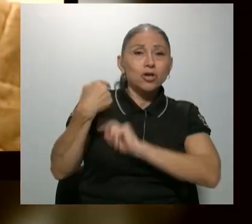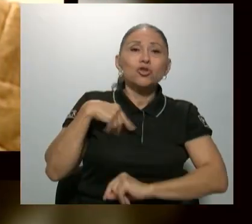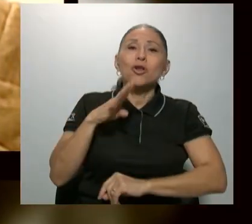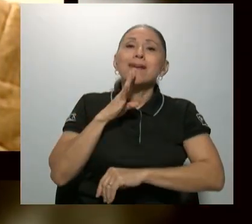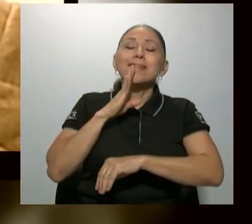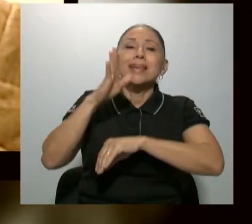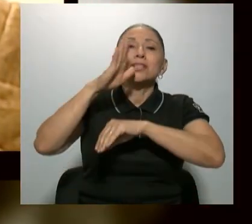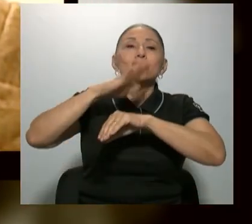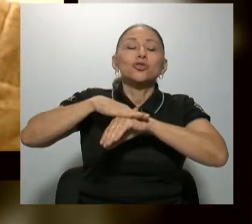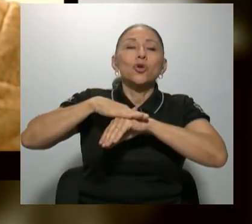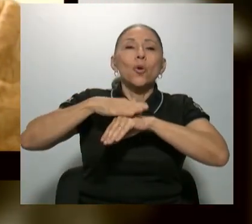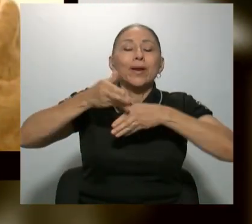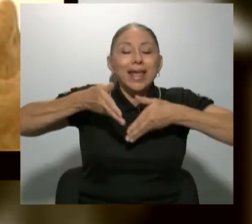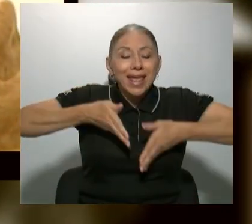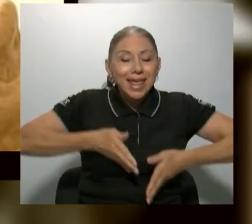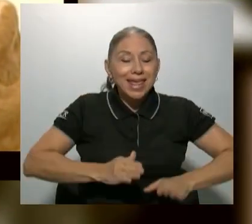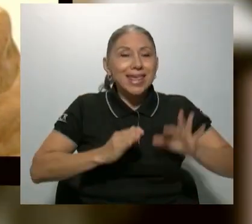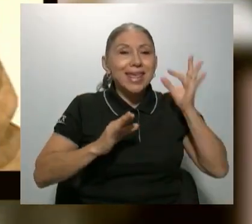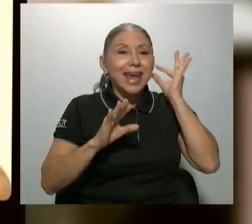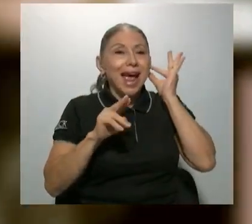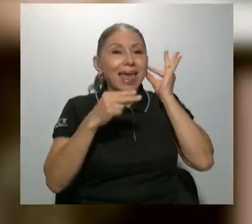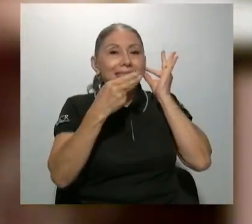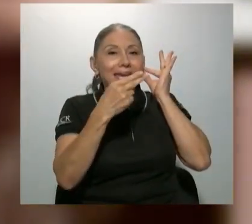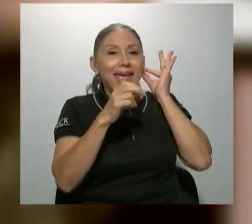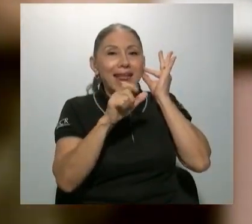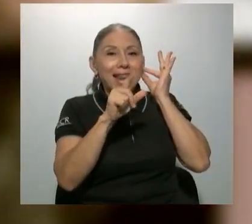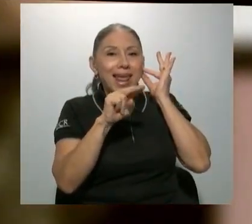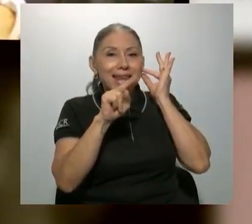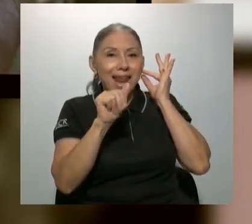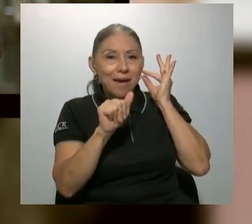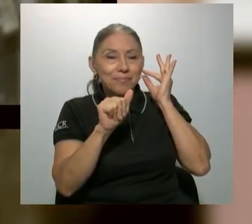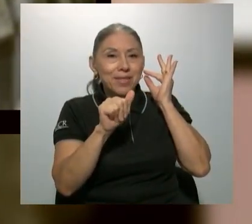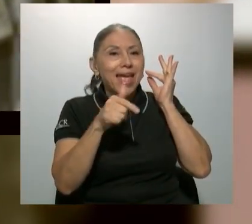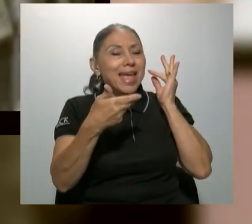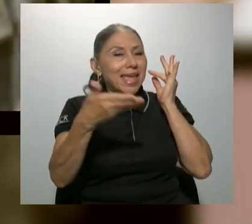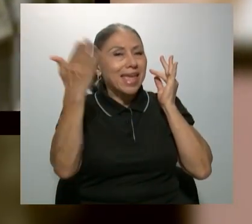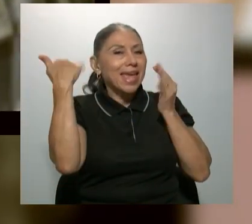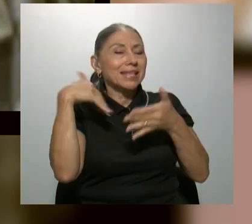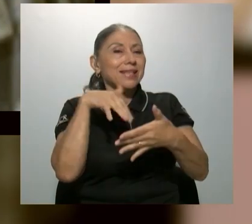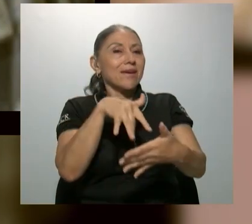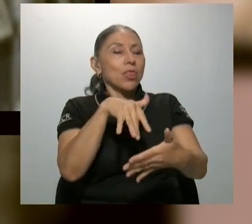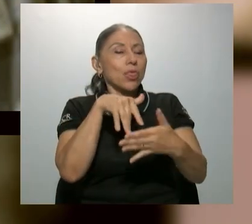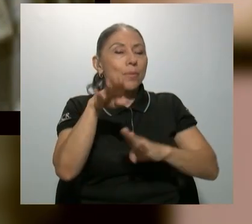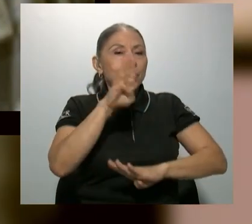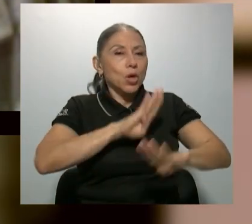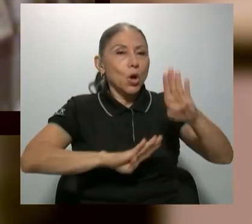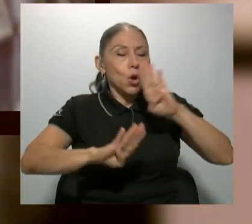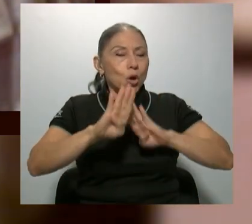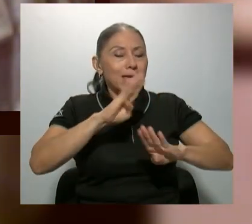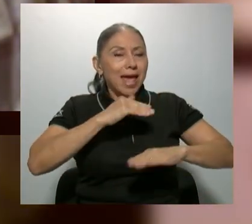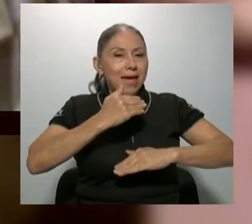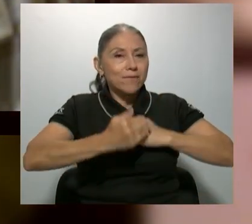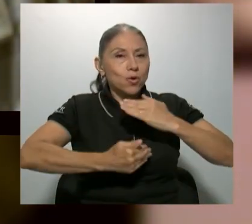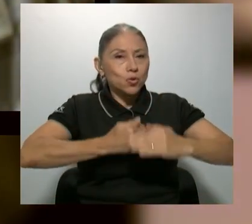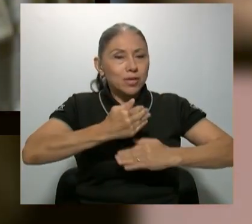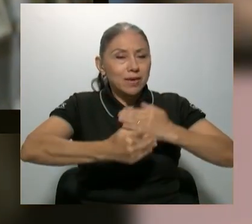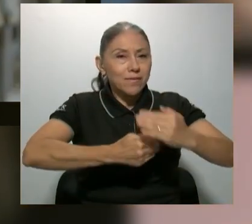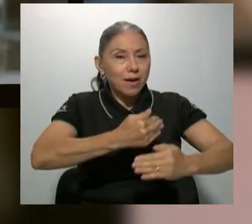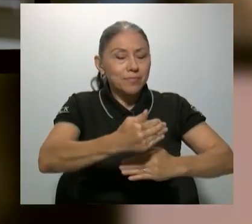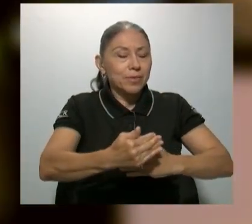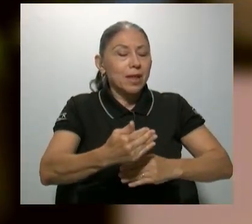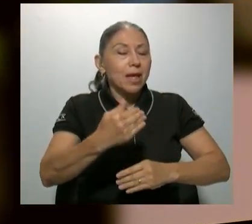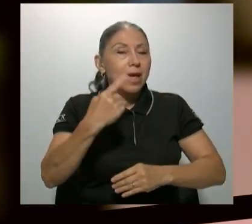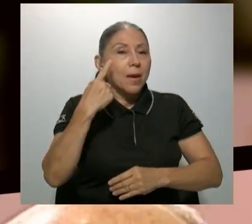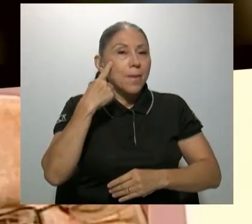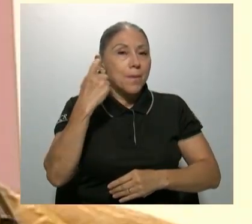de Elena que estaba estudiando biología evolutiva, porque me parecía